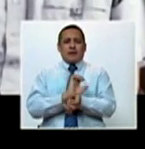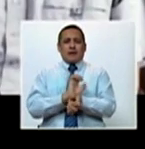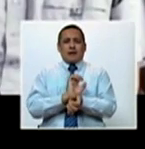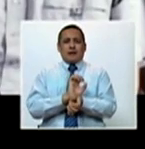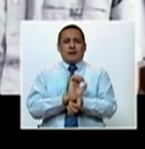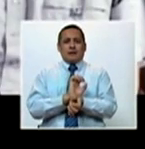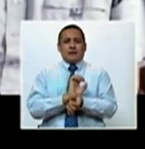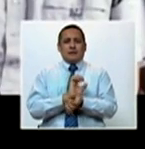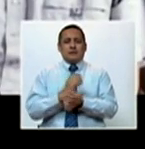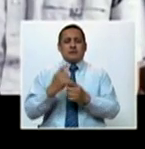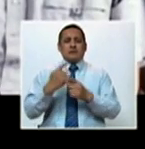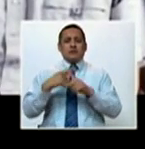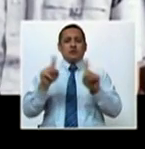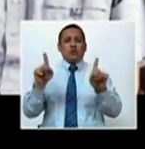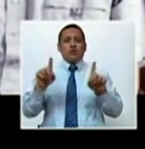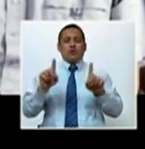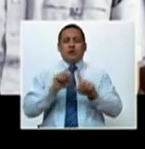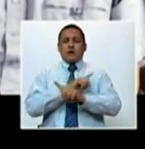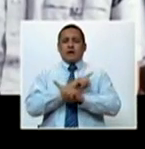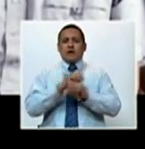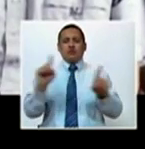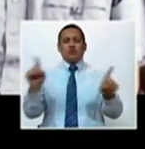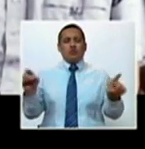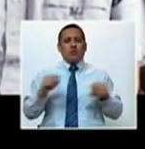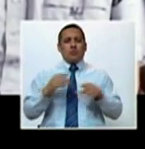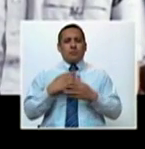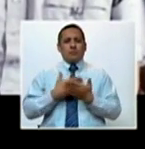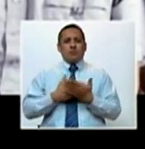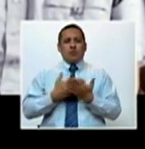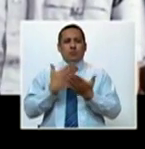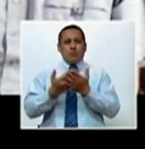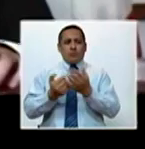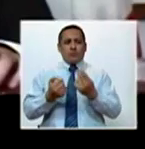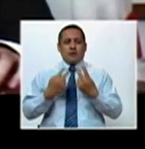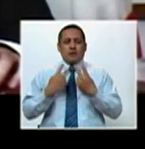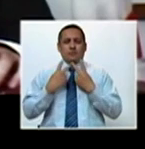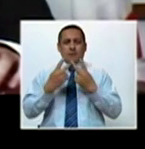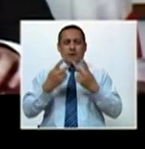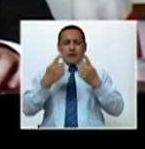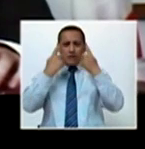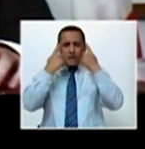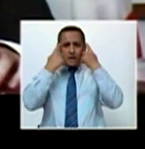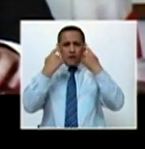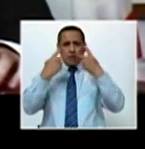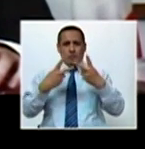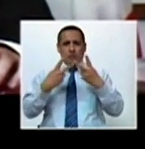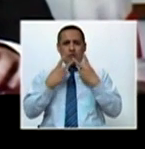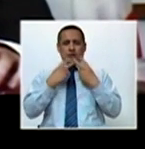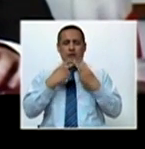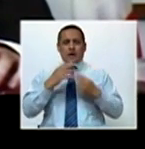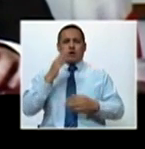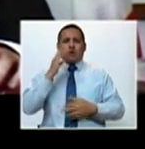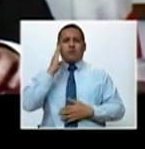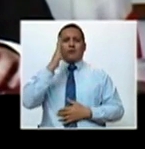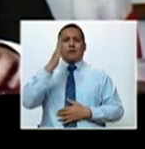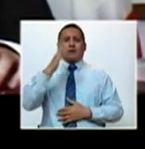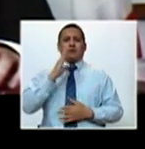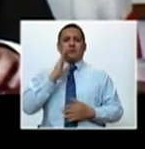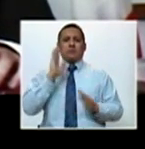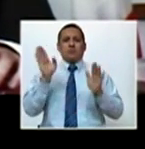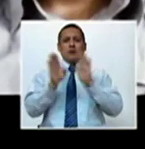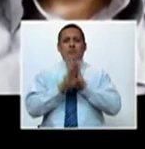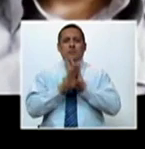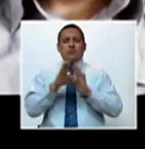penal, sino que no fundamentó la decisión, que lo